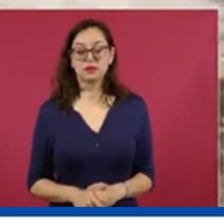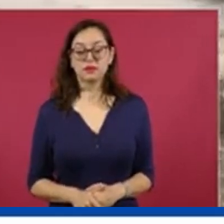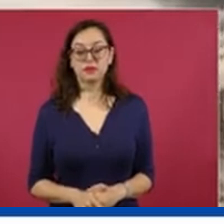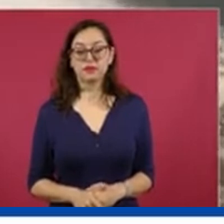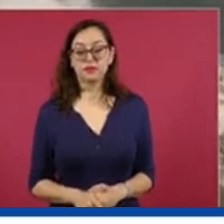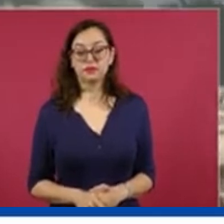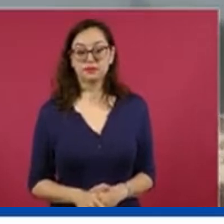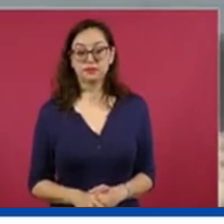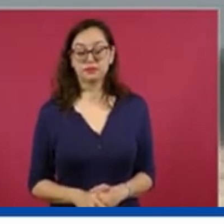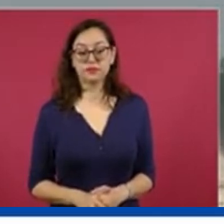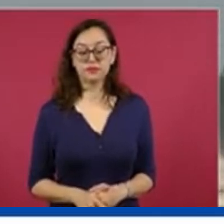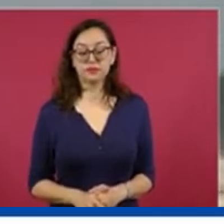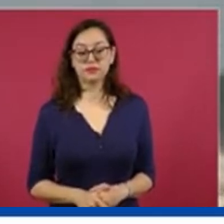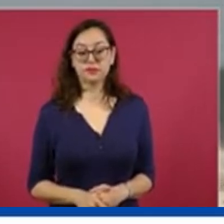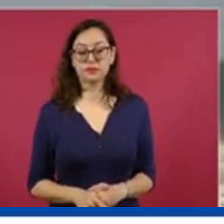a Estados Unidos.